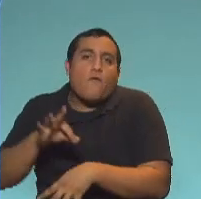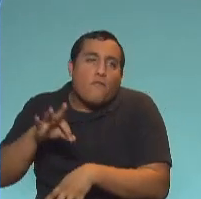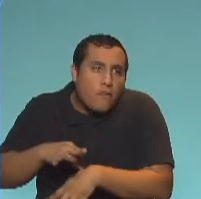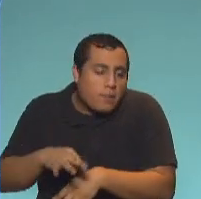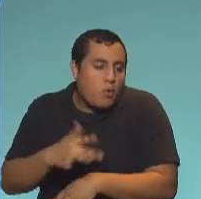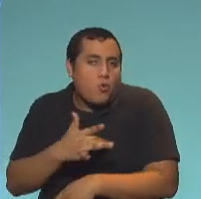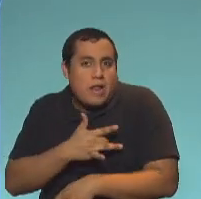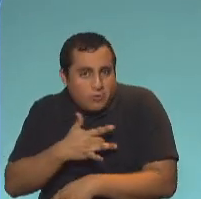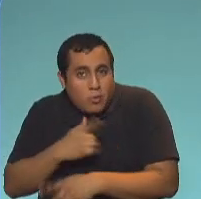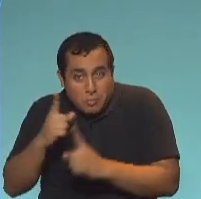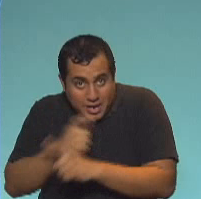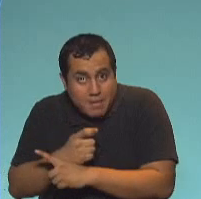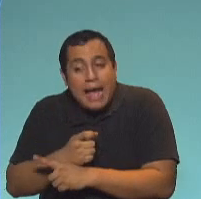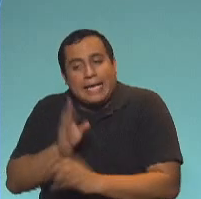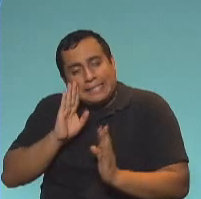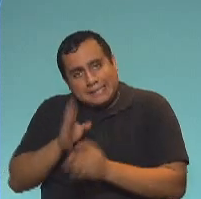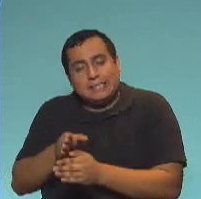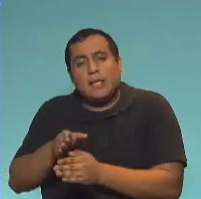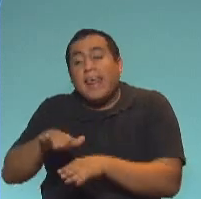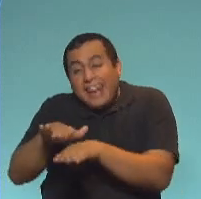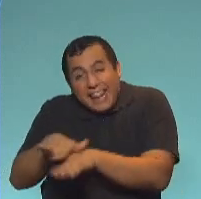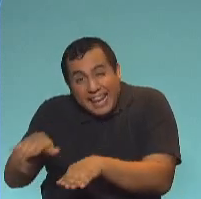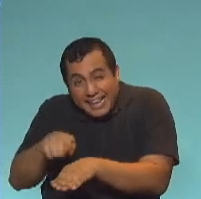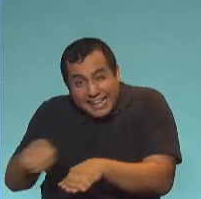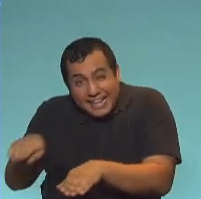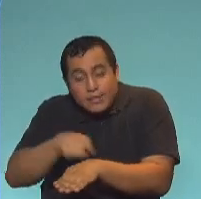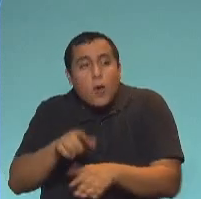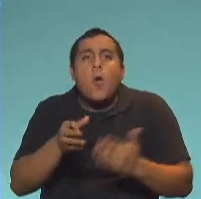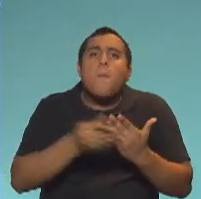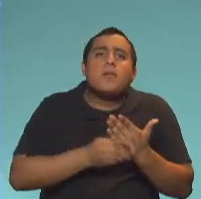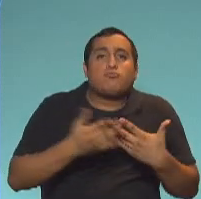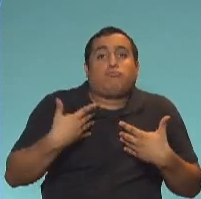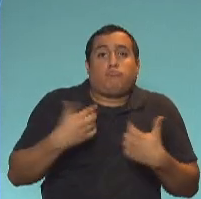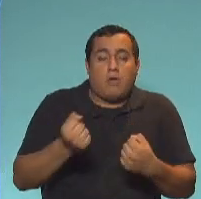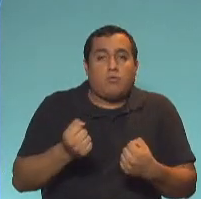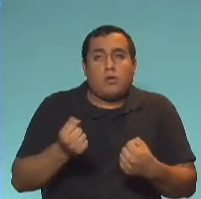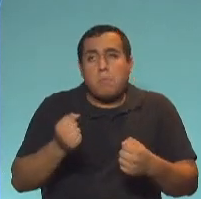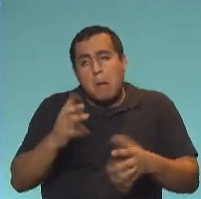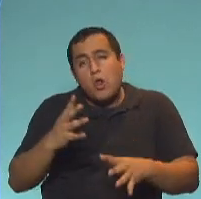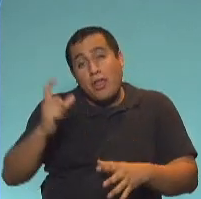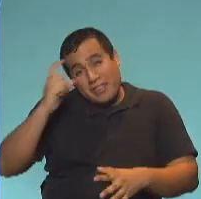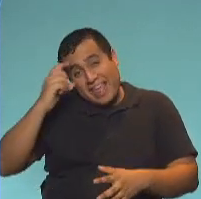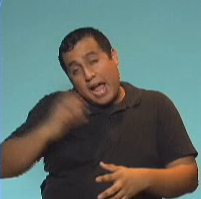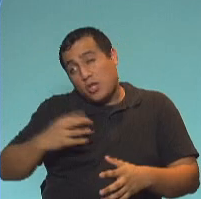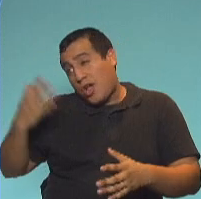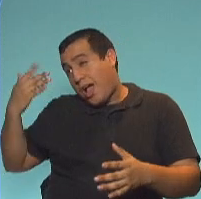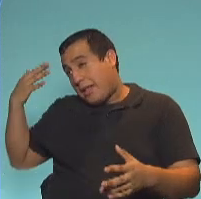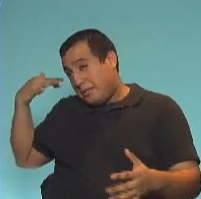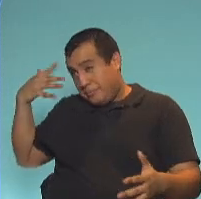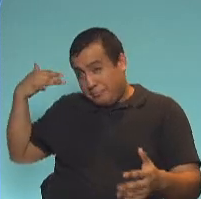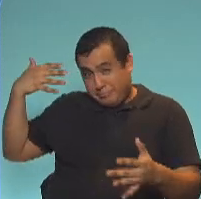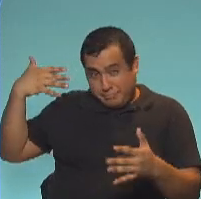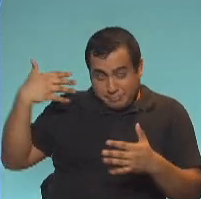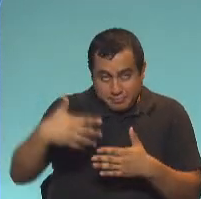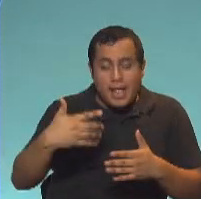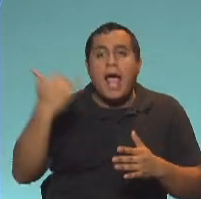del corazón para estos niños el ministerio de salud hace más de 10 años viene desarrollando un